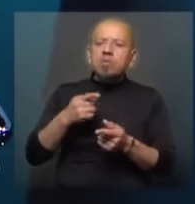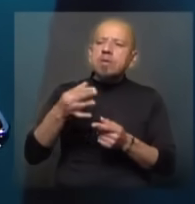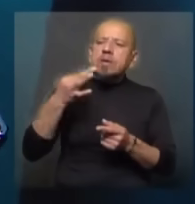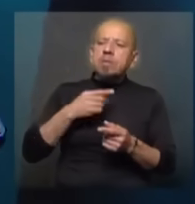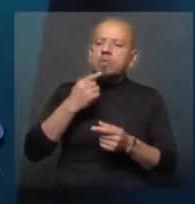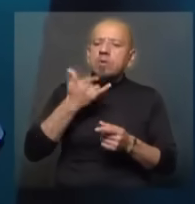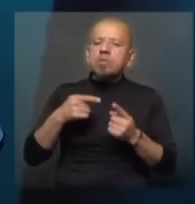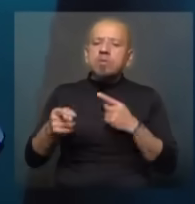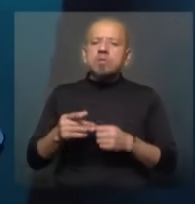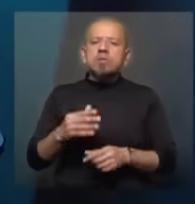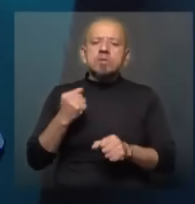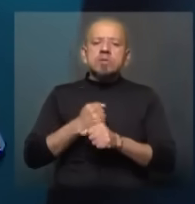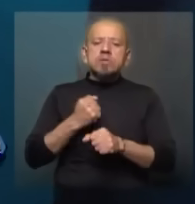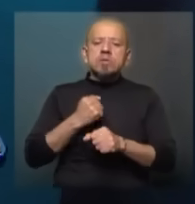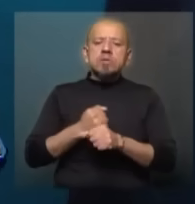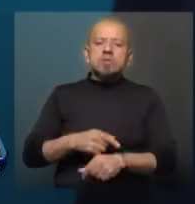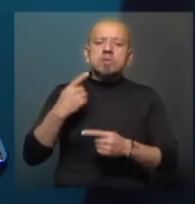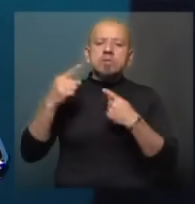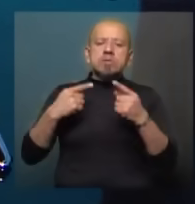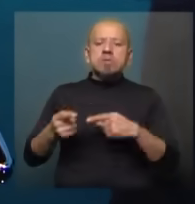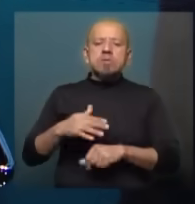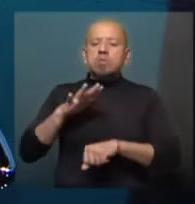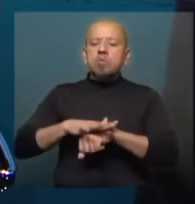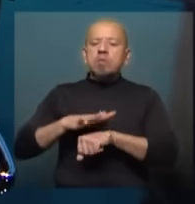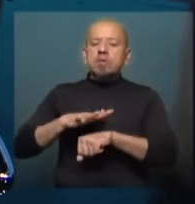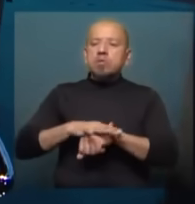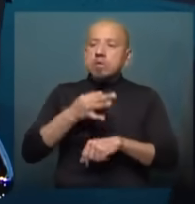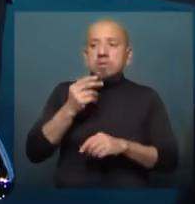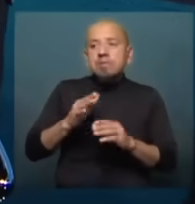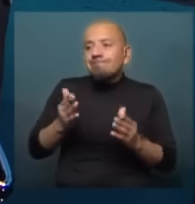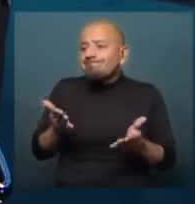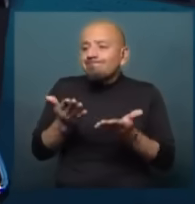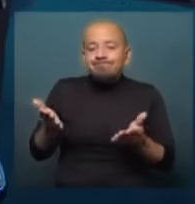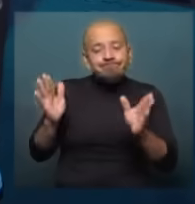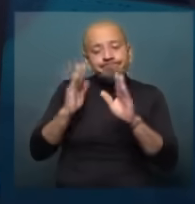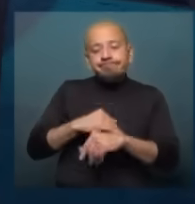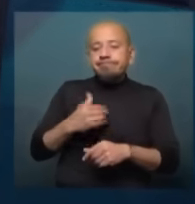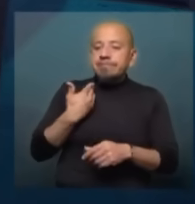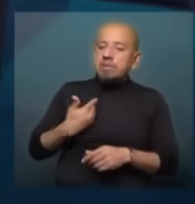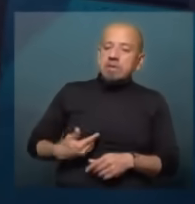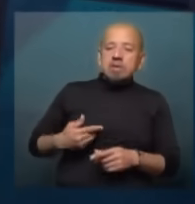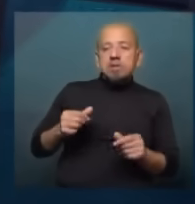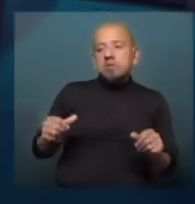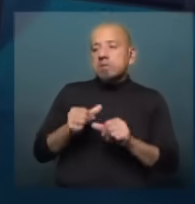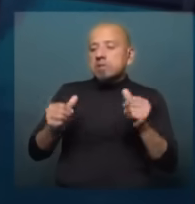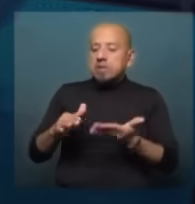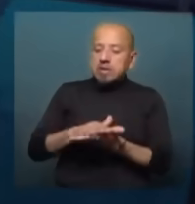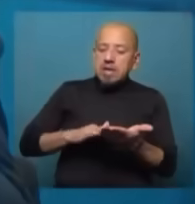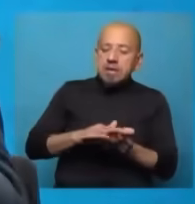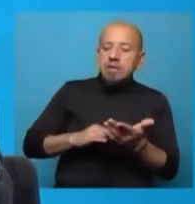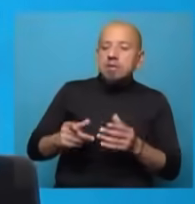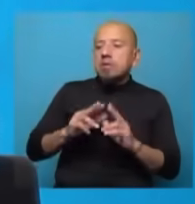ejemplo se han trabajado en distintos casos y llega un momento en el que le tenés que decir a la víctima Mira no se puede hacer nada Lamentablemente después de todo lo que hemos